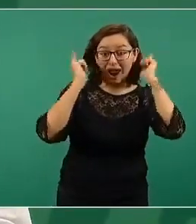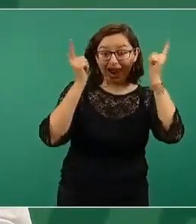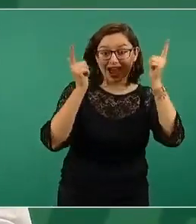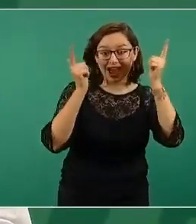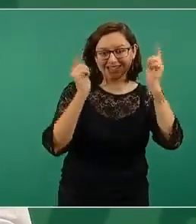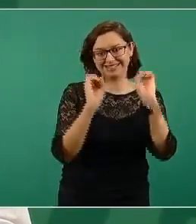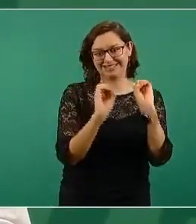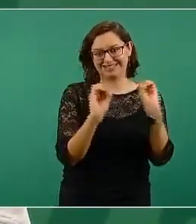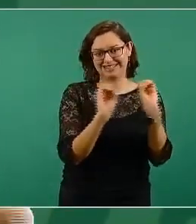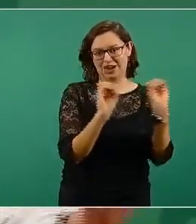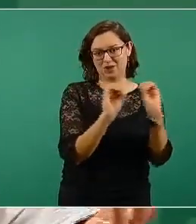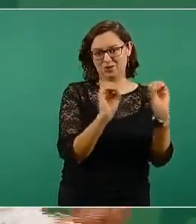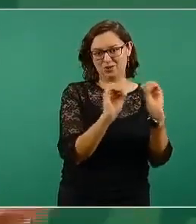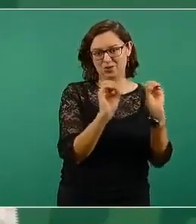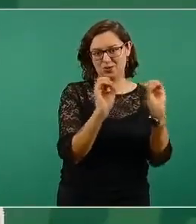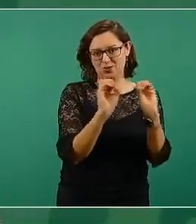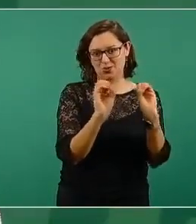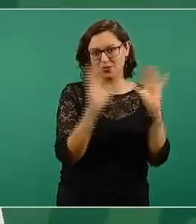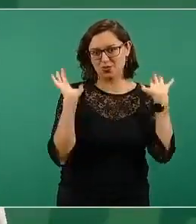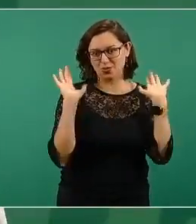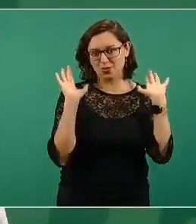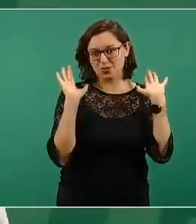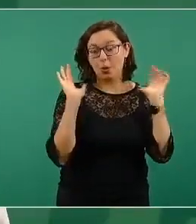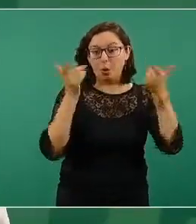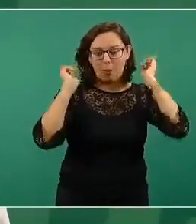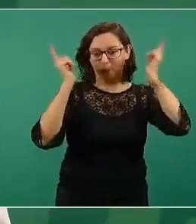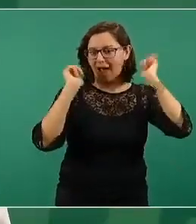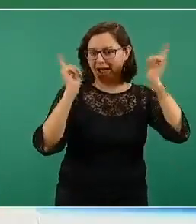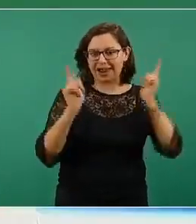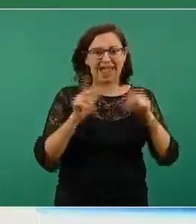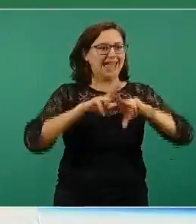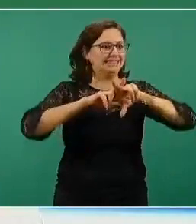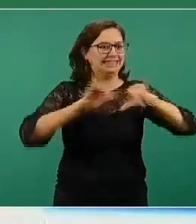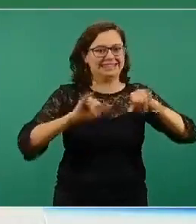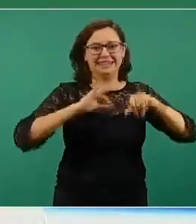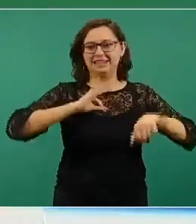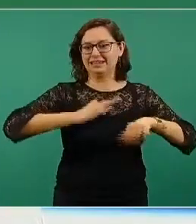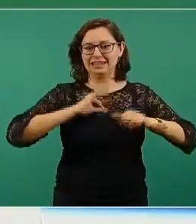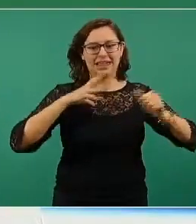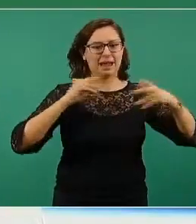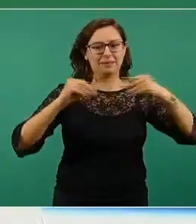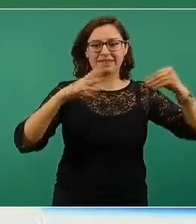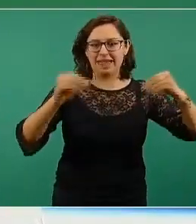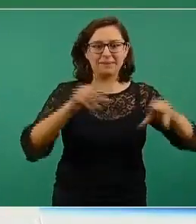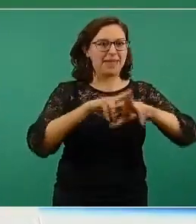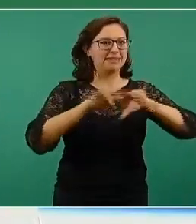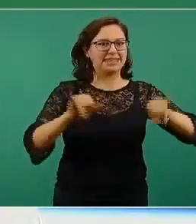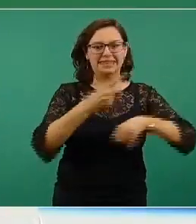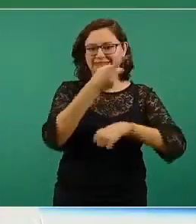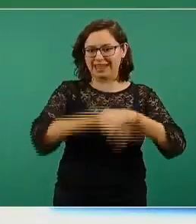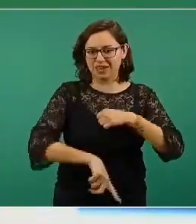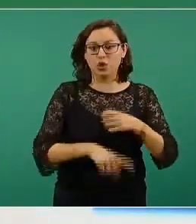0. Nadie quiere que ocurra una epidemia, nadie quiere que ocurra un daño a la salud.